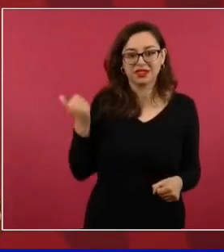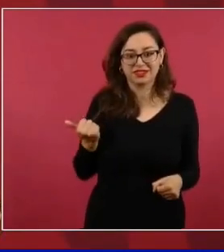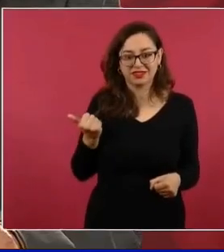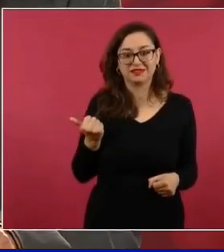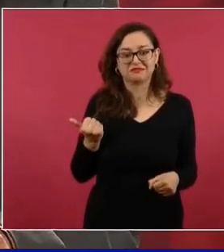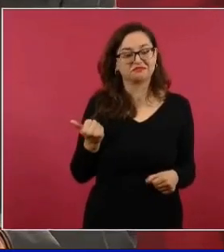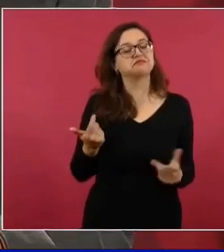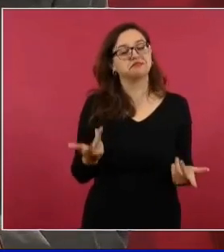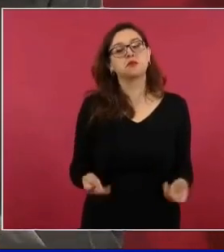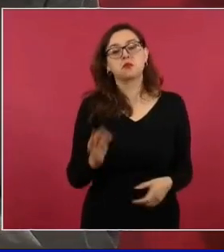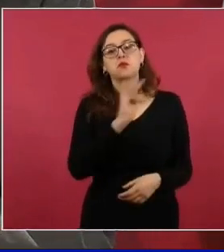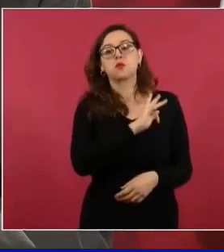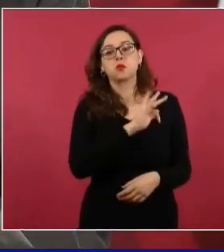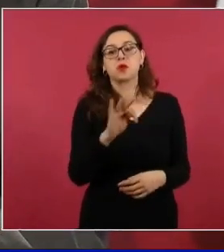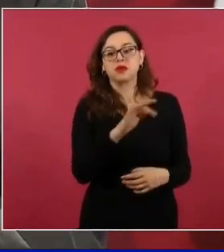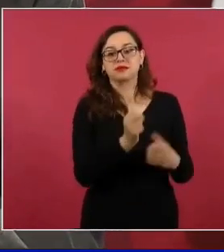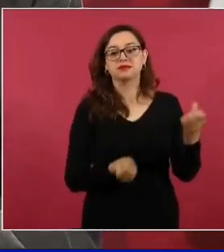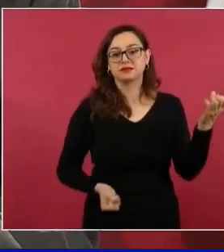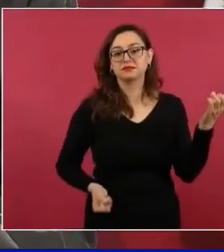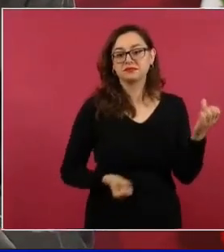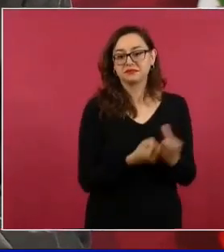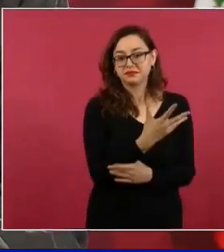libertad.